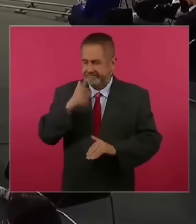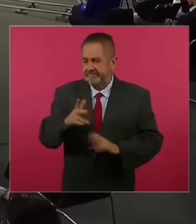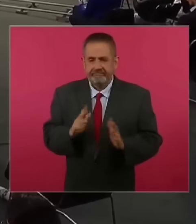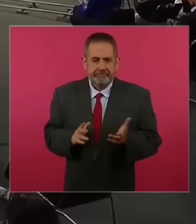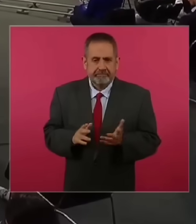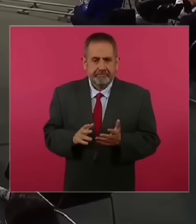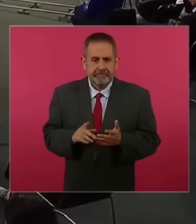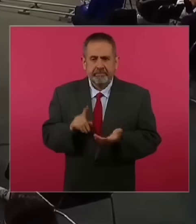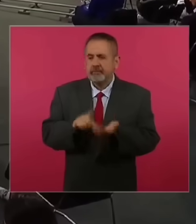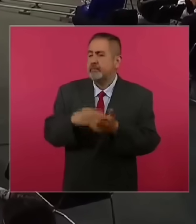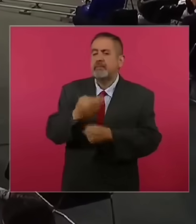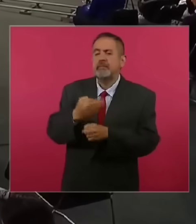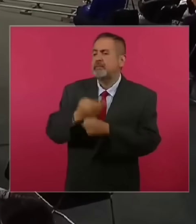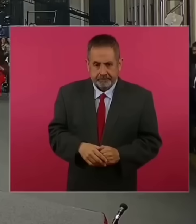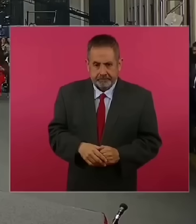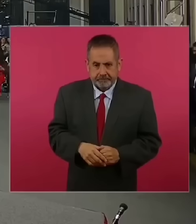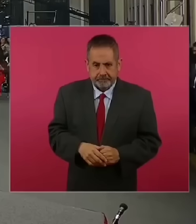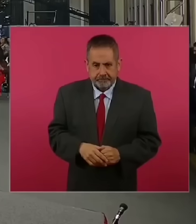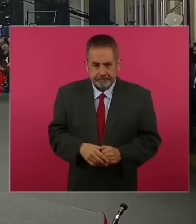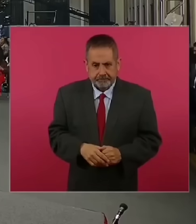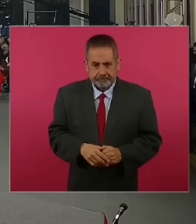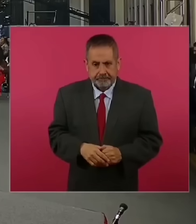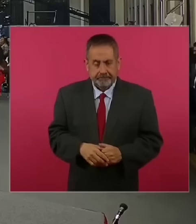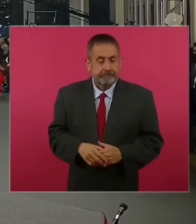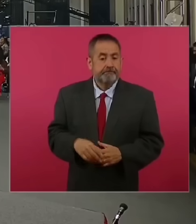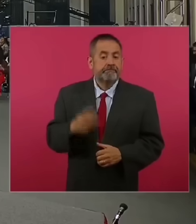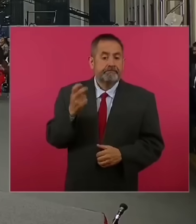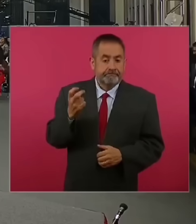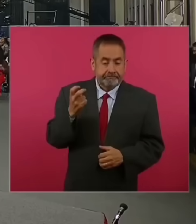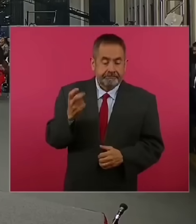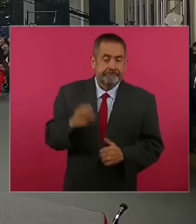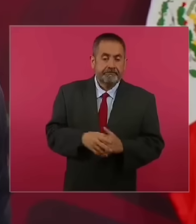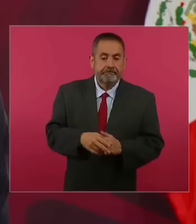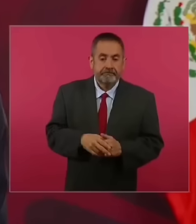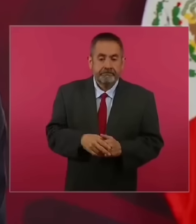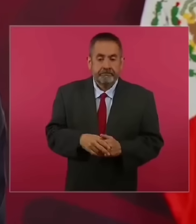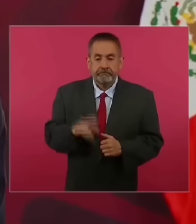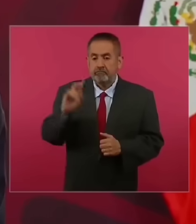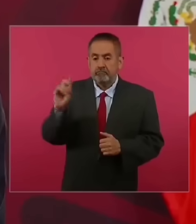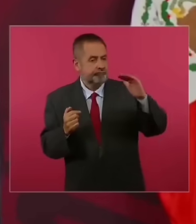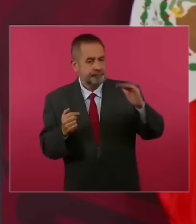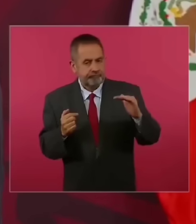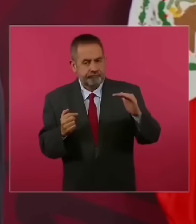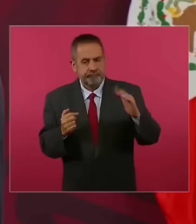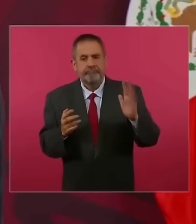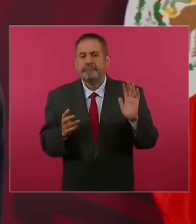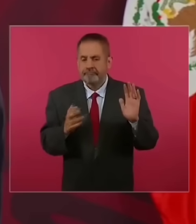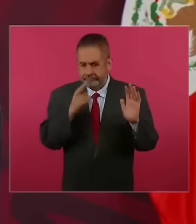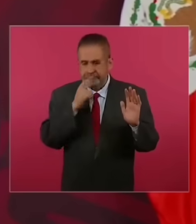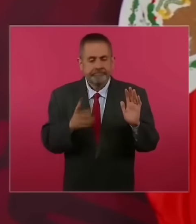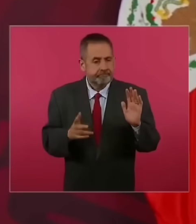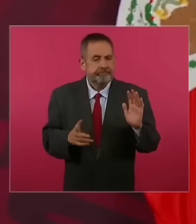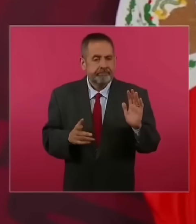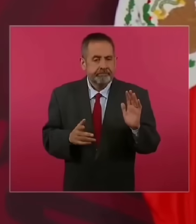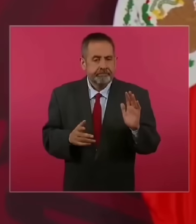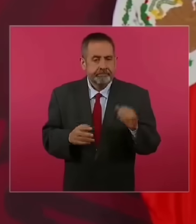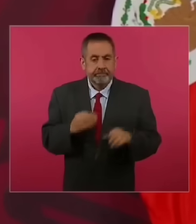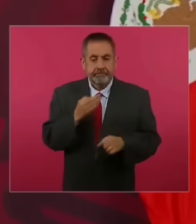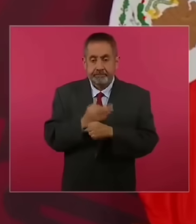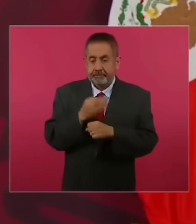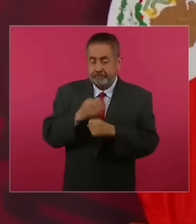¿Y cómo está el dólar ahora? Por eso está el dólar así. Es la